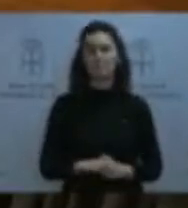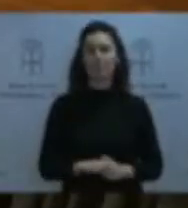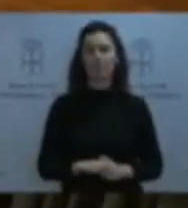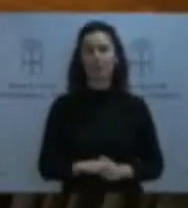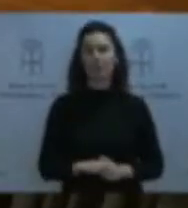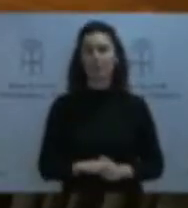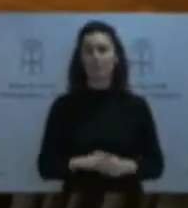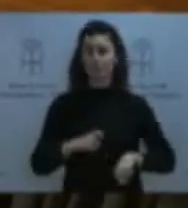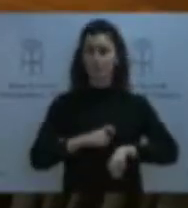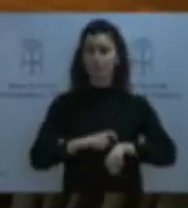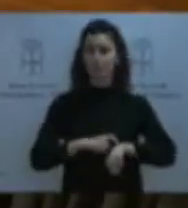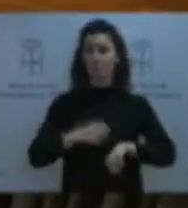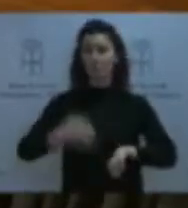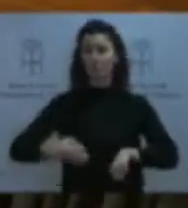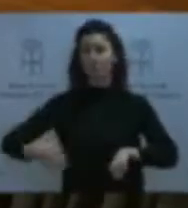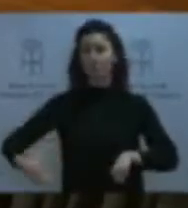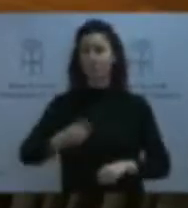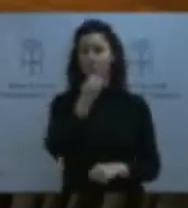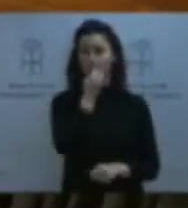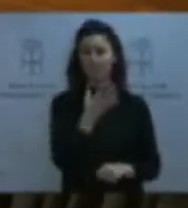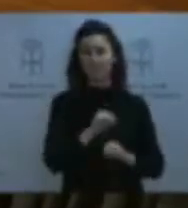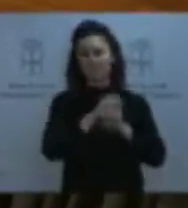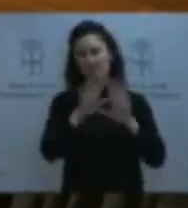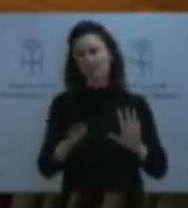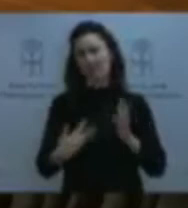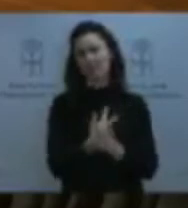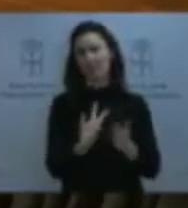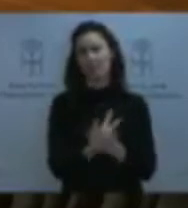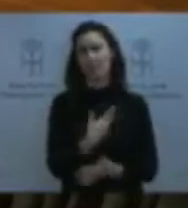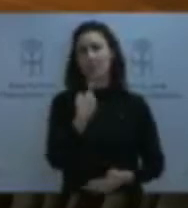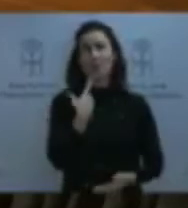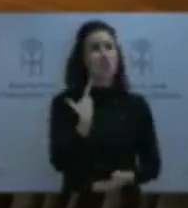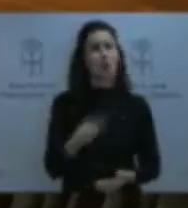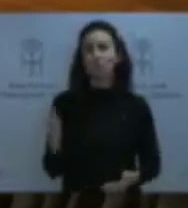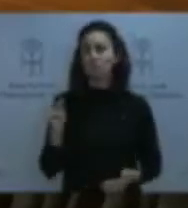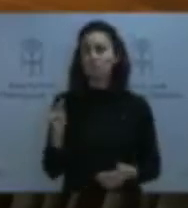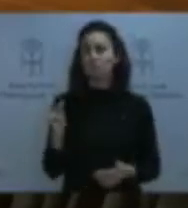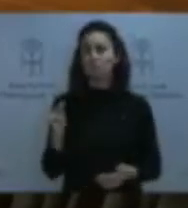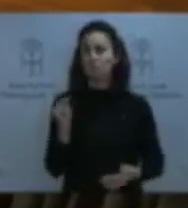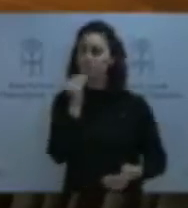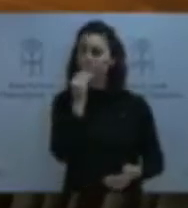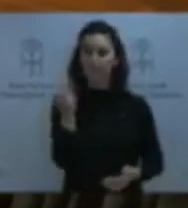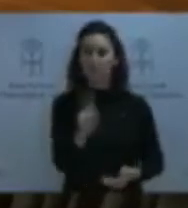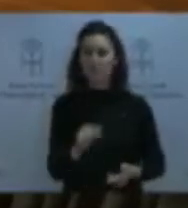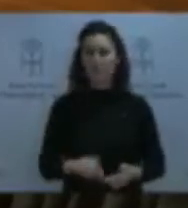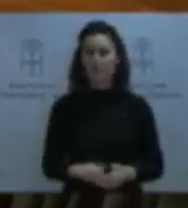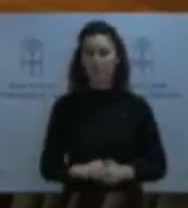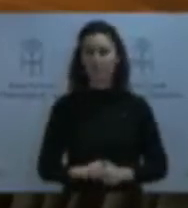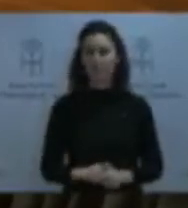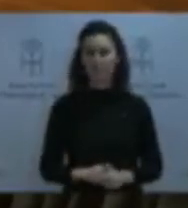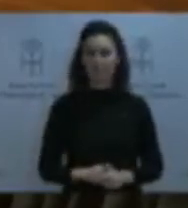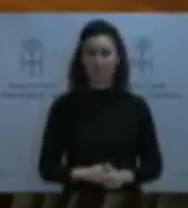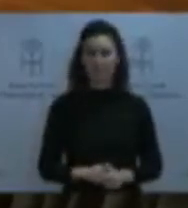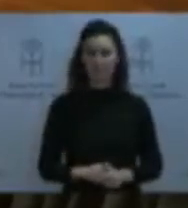que lo aclare y que nos diga que non son satisfactorios. Para nos parece